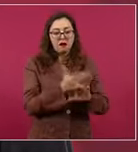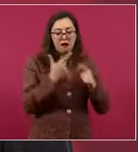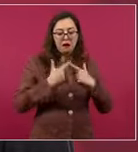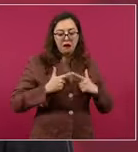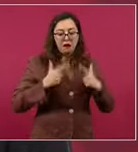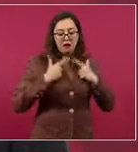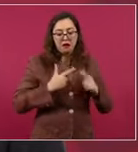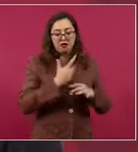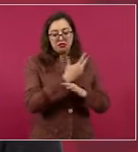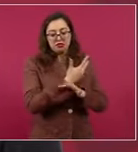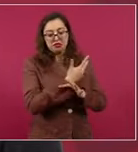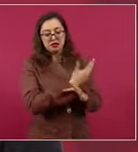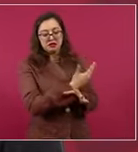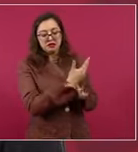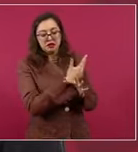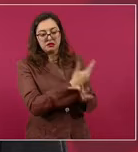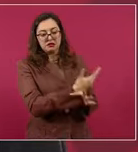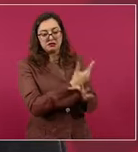Es la visión